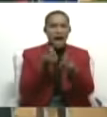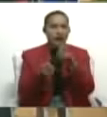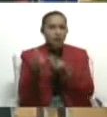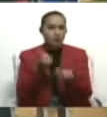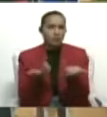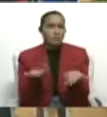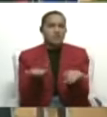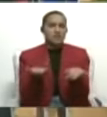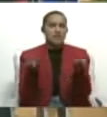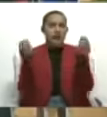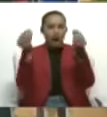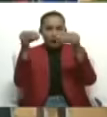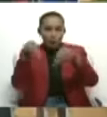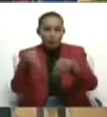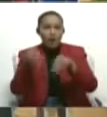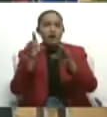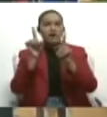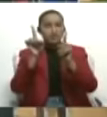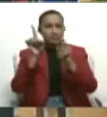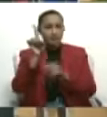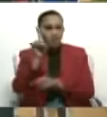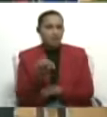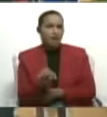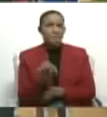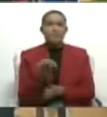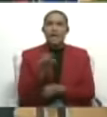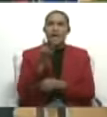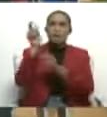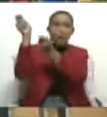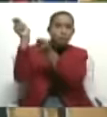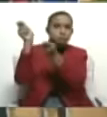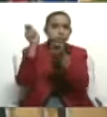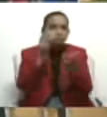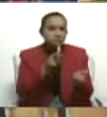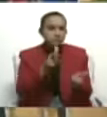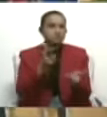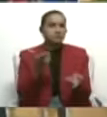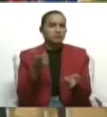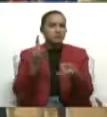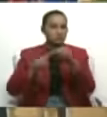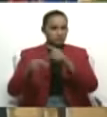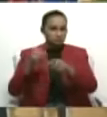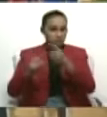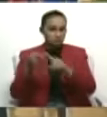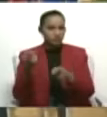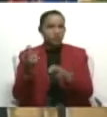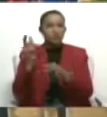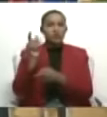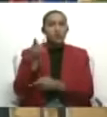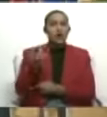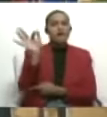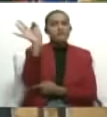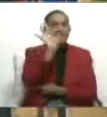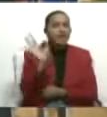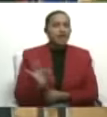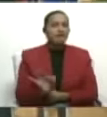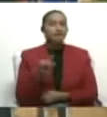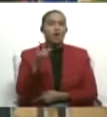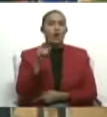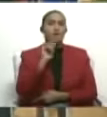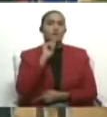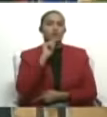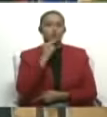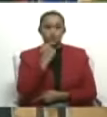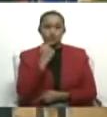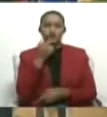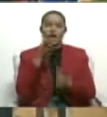acuerdos sanitarios para la exportación de productos venezolanos a la Federación de Rusia junto con nuestros productores.